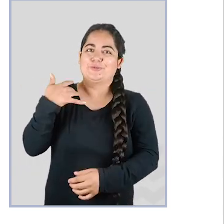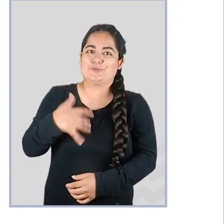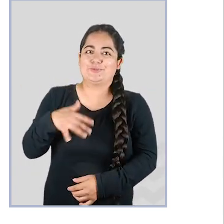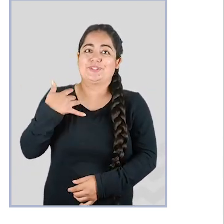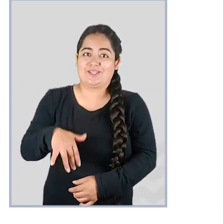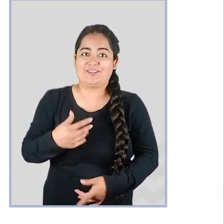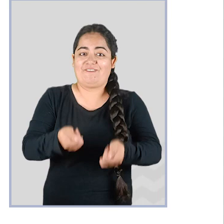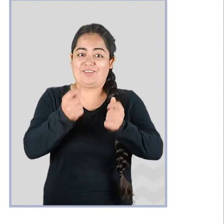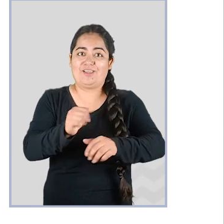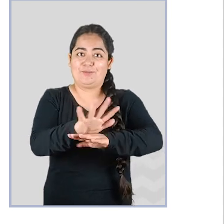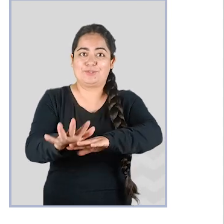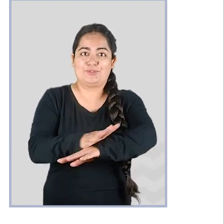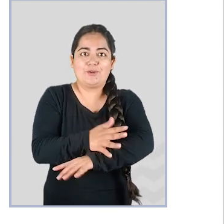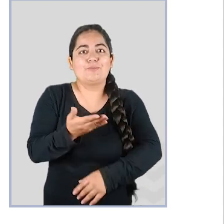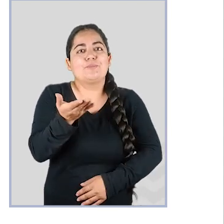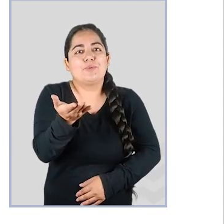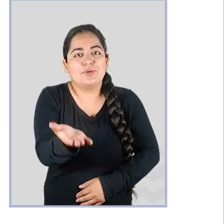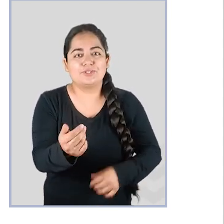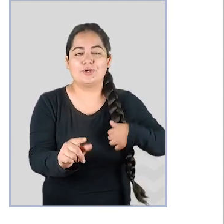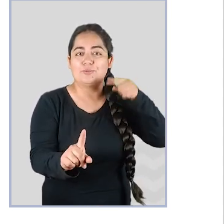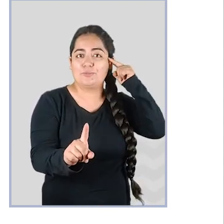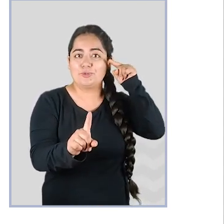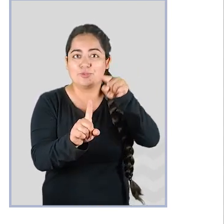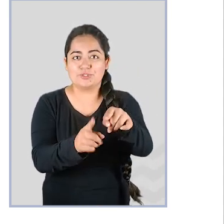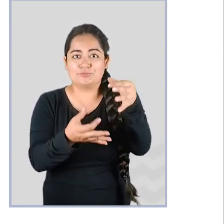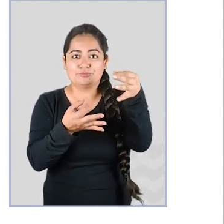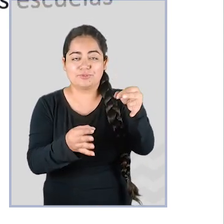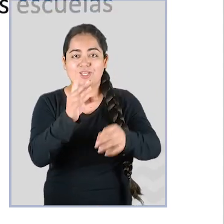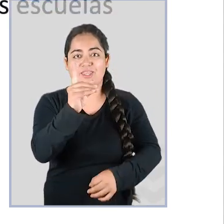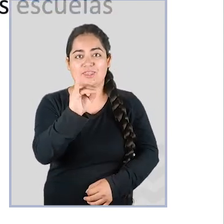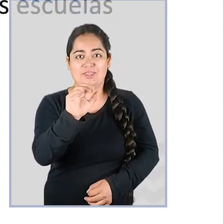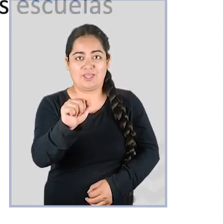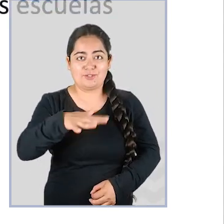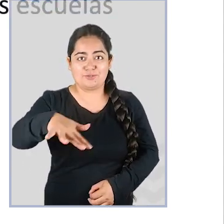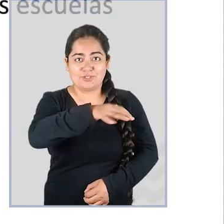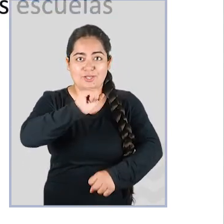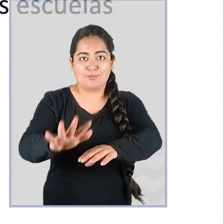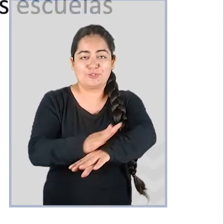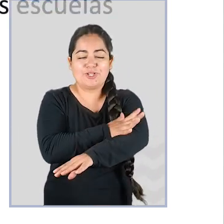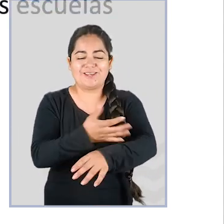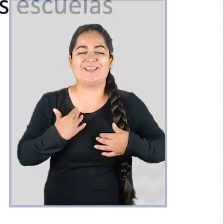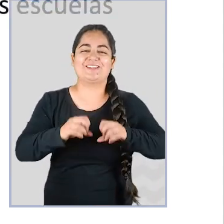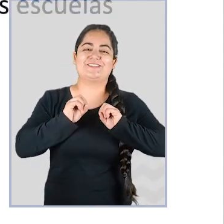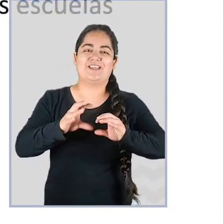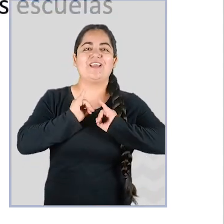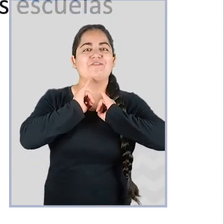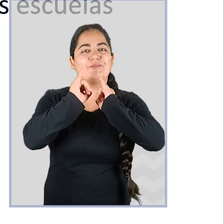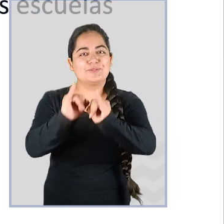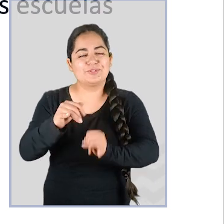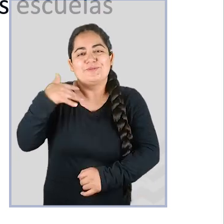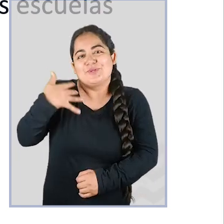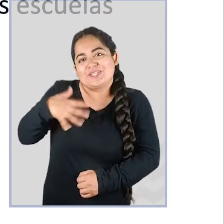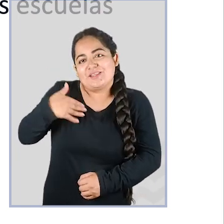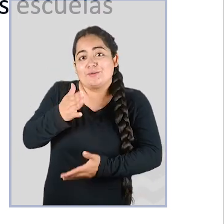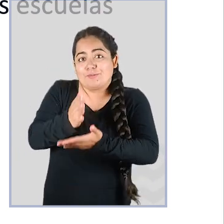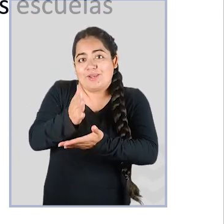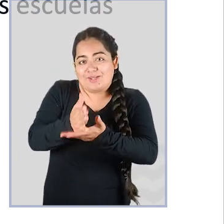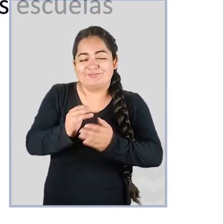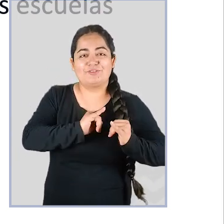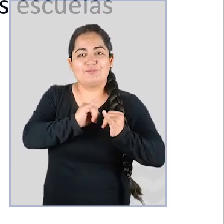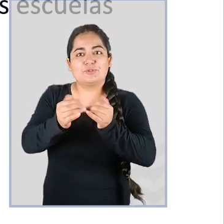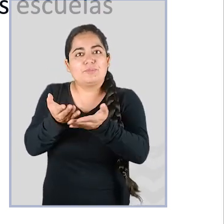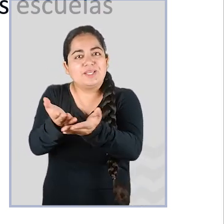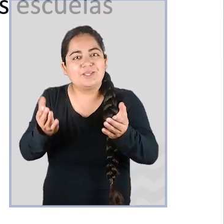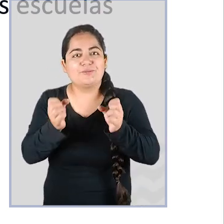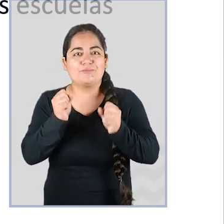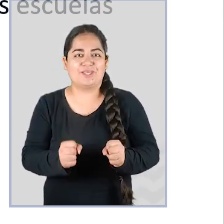esenciales. Por esto, el propósito del Día Socioemocional es entregar información relevante a los establecimientos, de modo que puedan